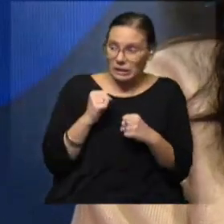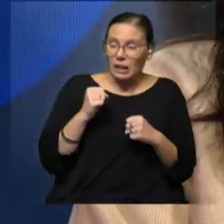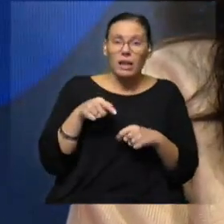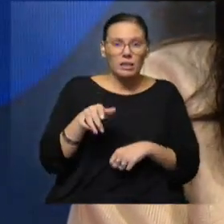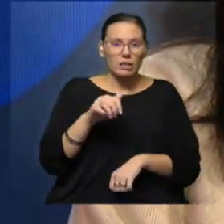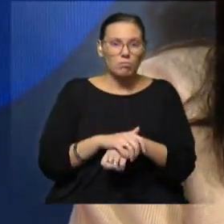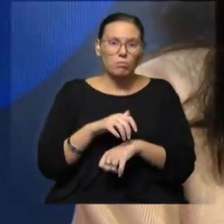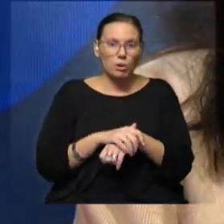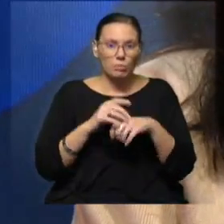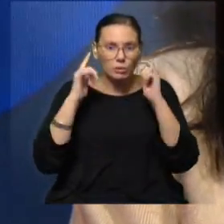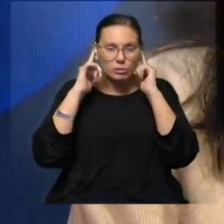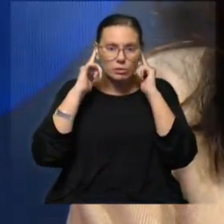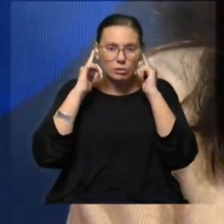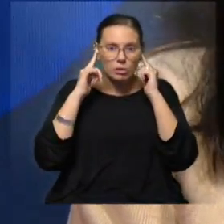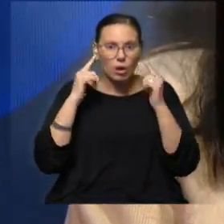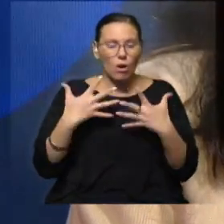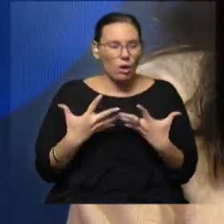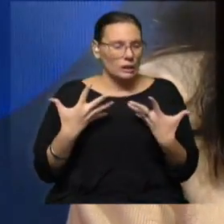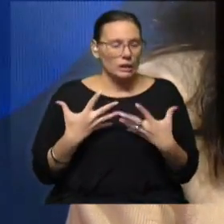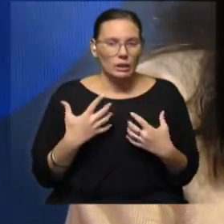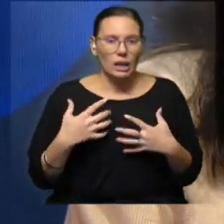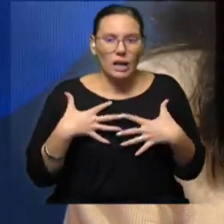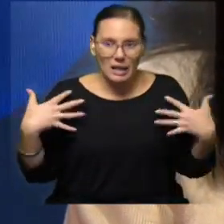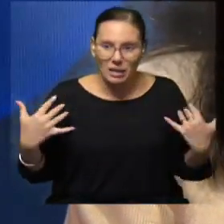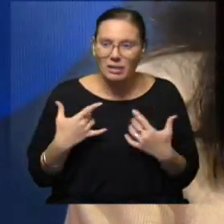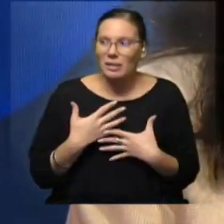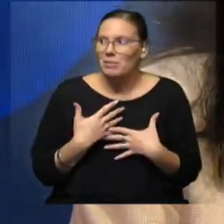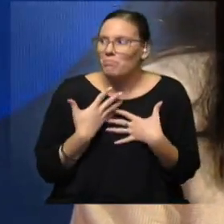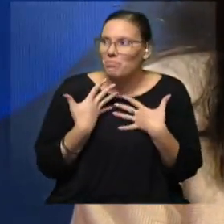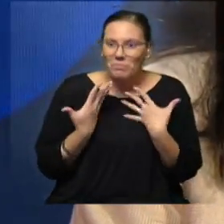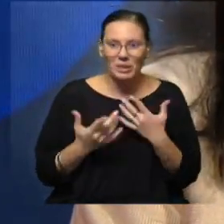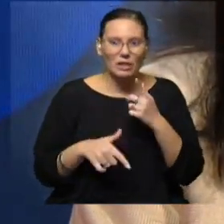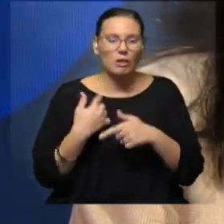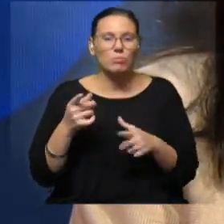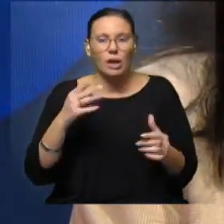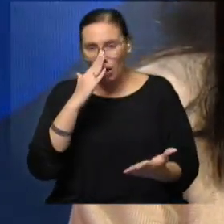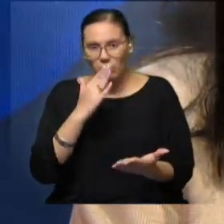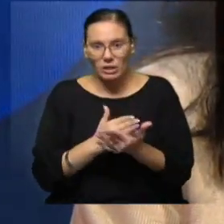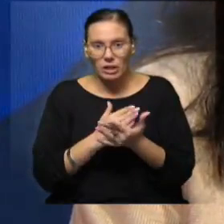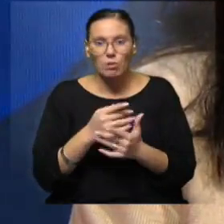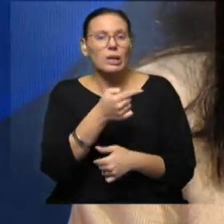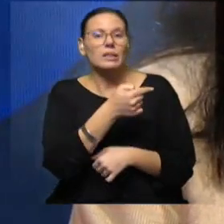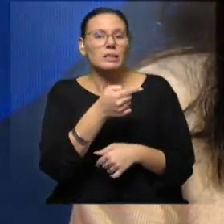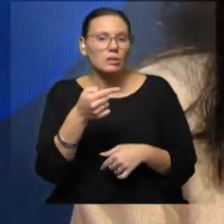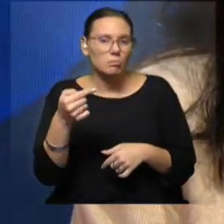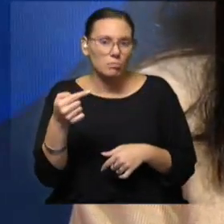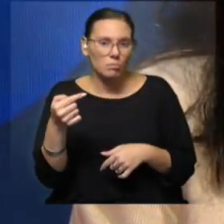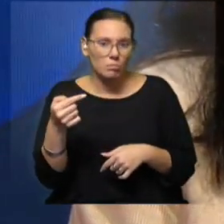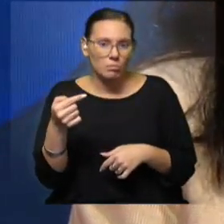en ese momento es de mucha potencia, es muy emotivo, y además después fue al final de todo, veníamos de una semana